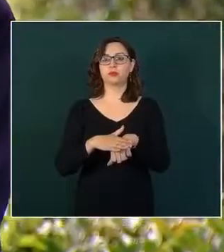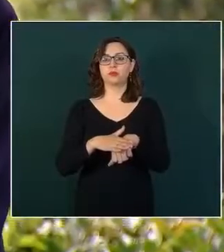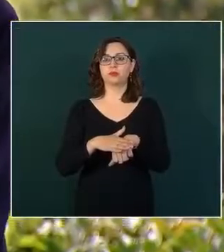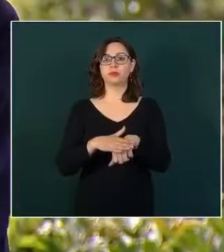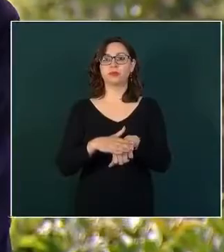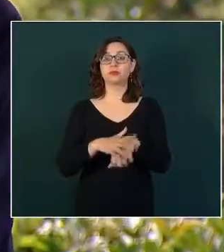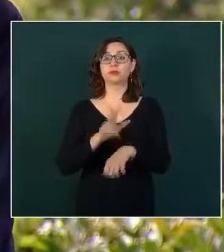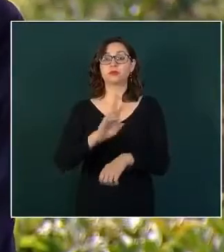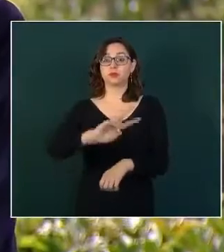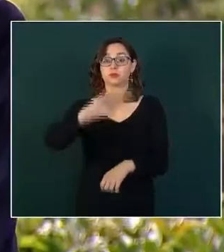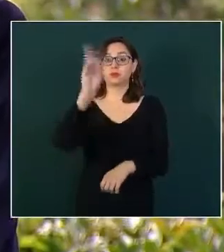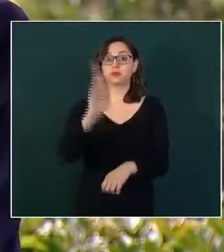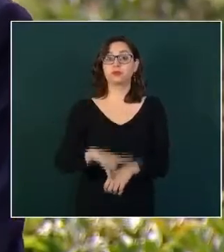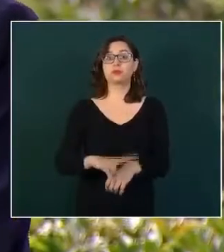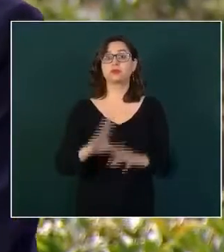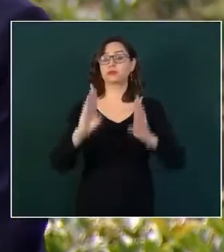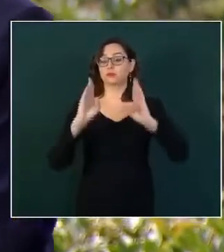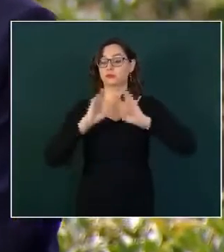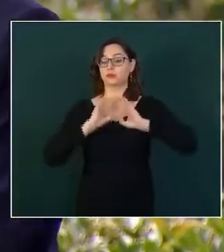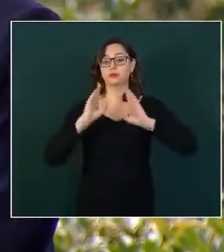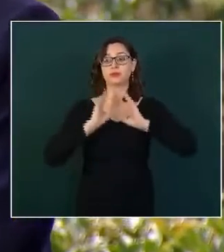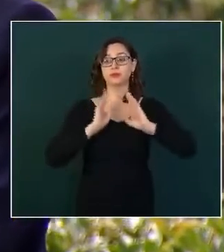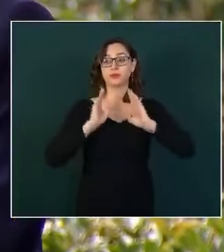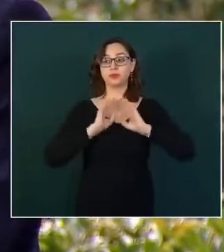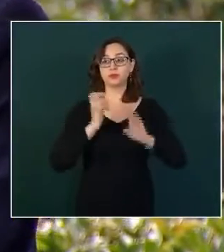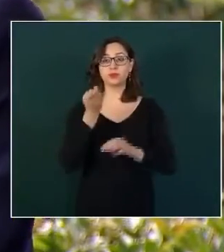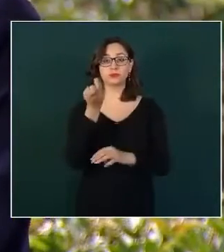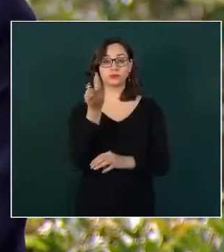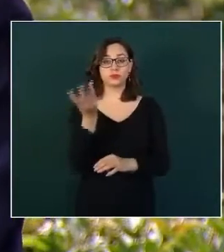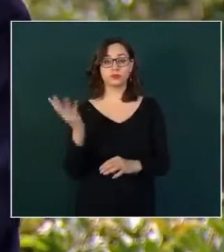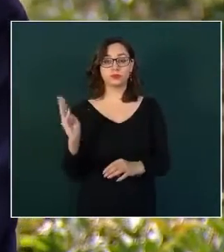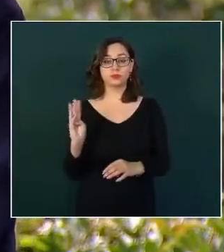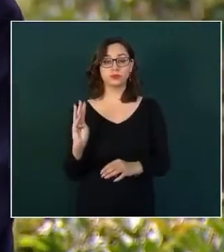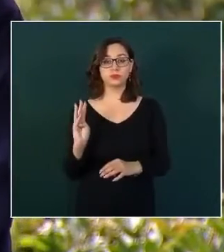las Fuerzas Armadas